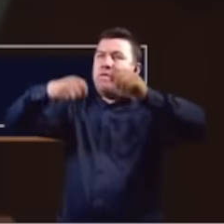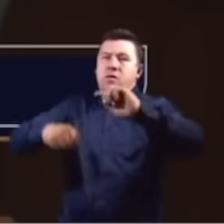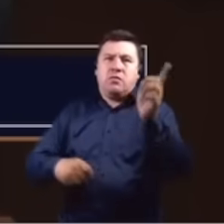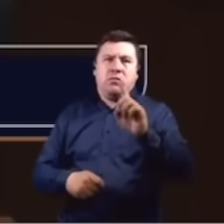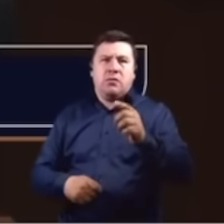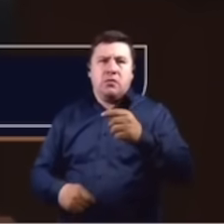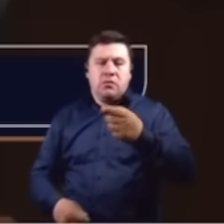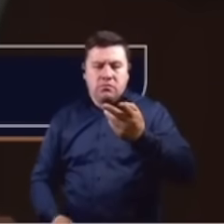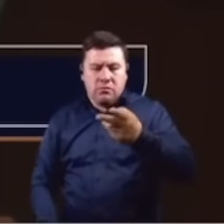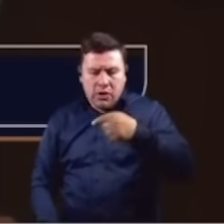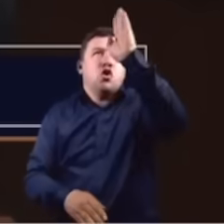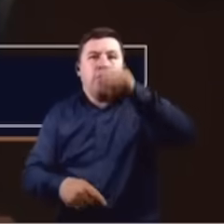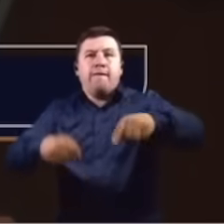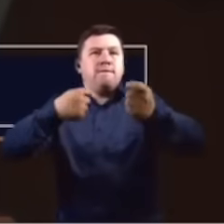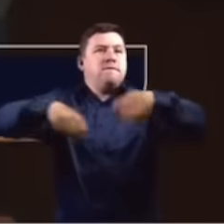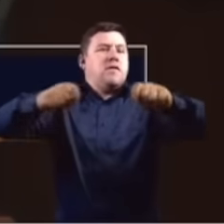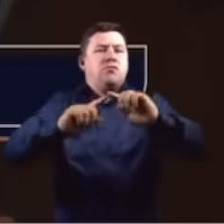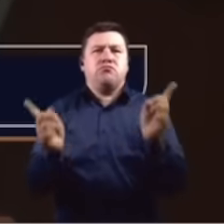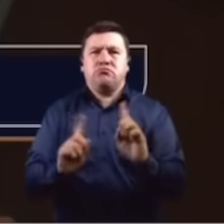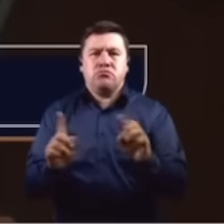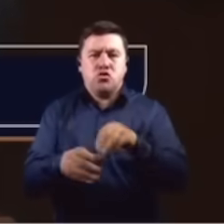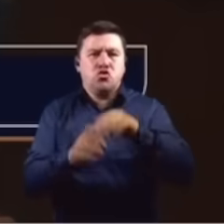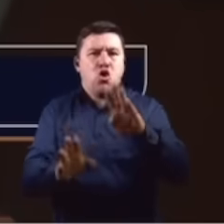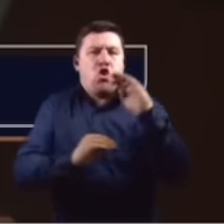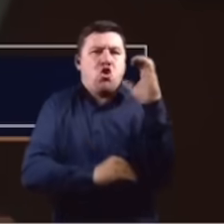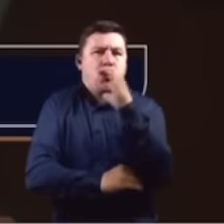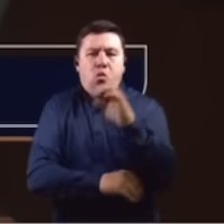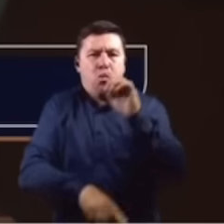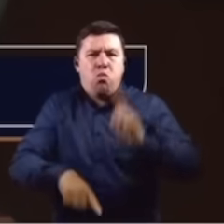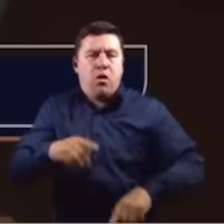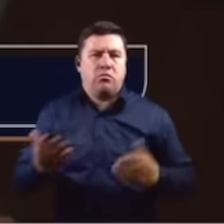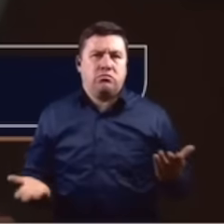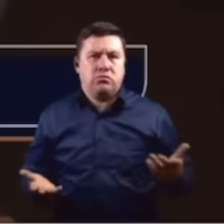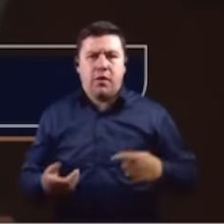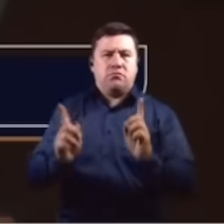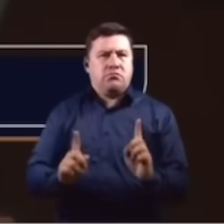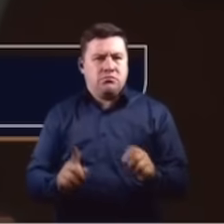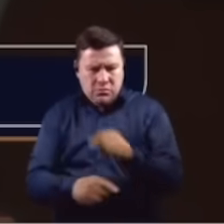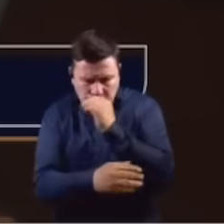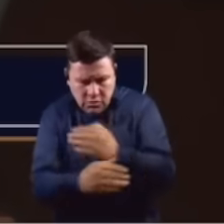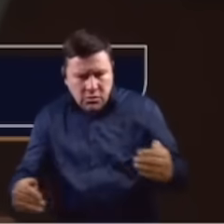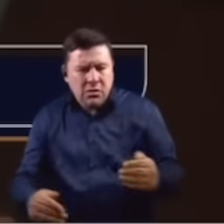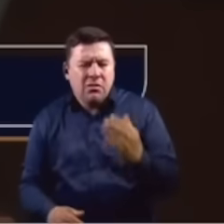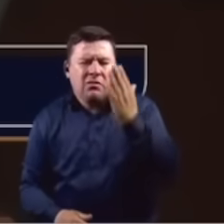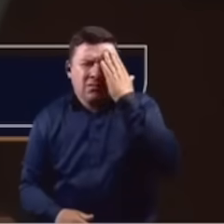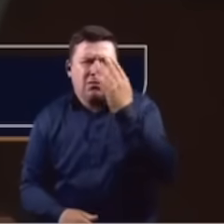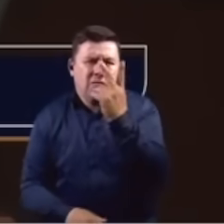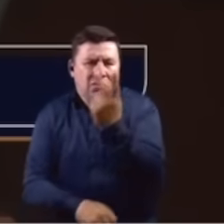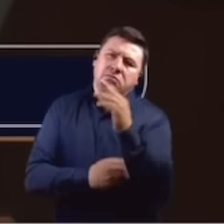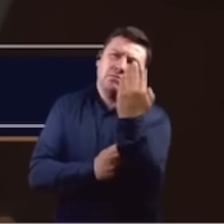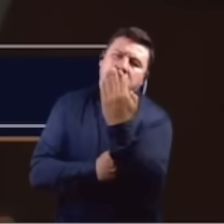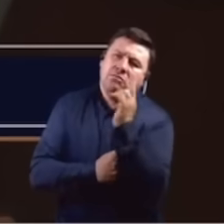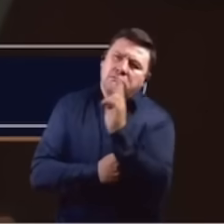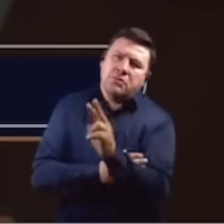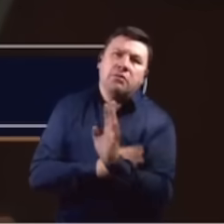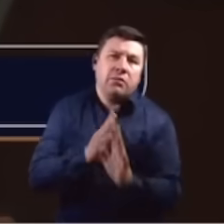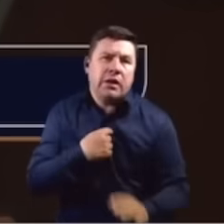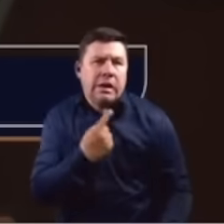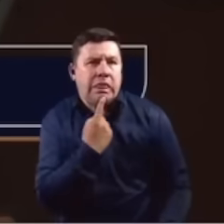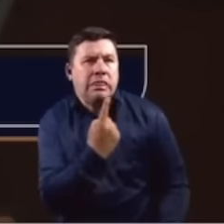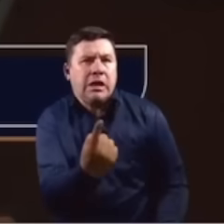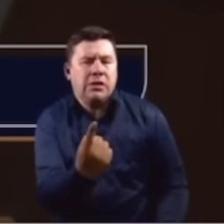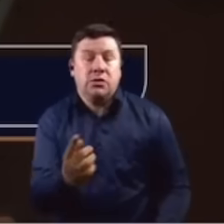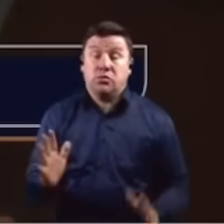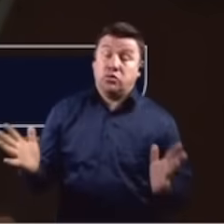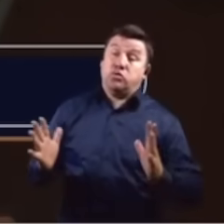de Dios no están en venta. Los niños colombianos no están en venta. Después de casi 2 horas, tengo que decir que uno